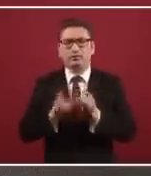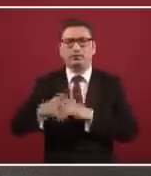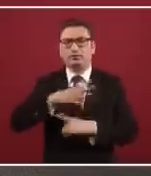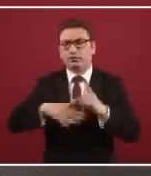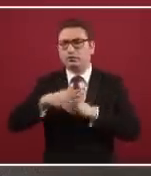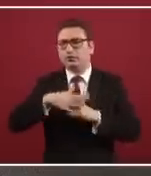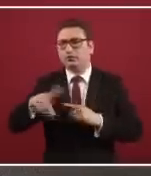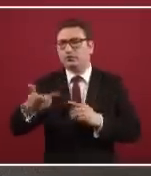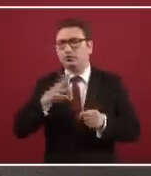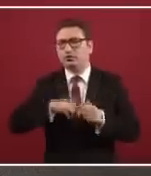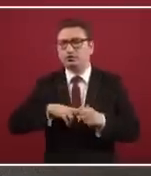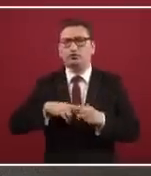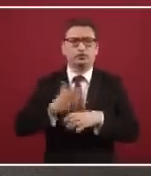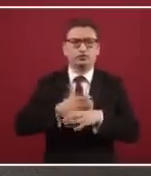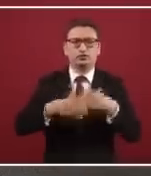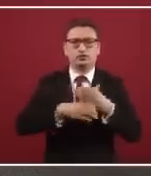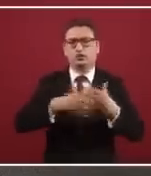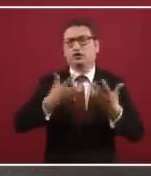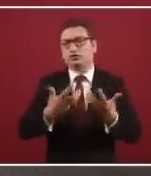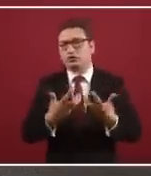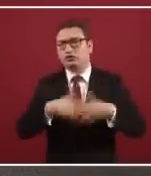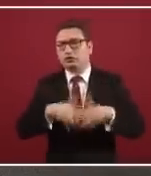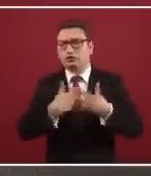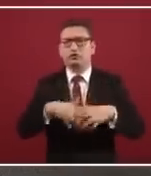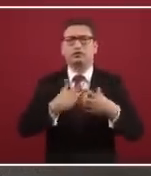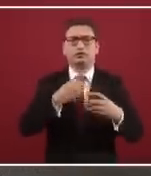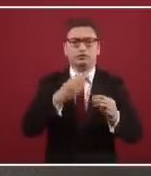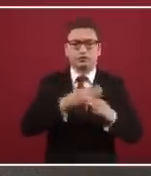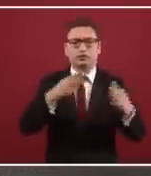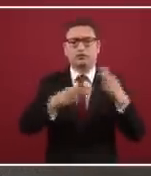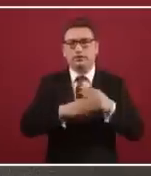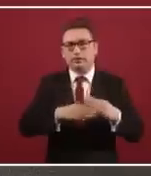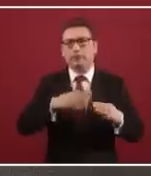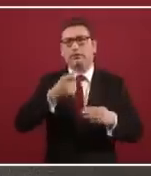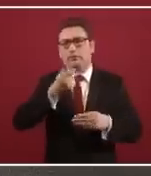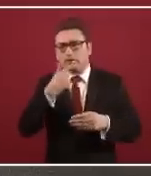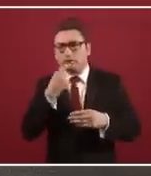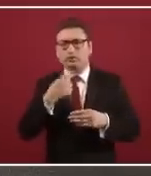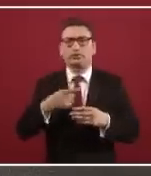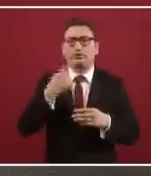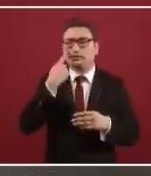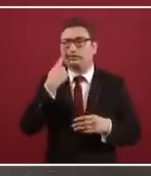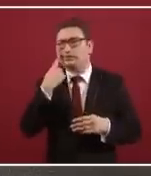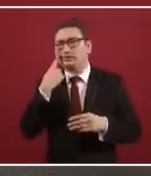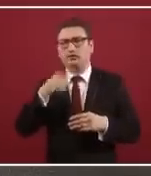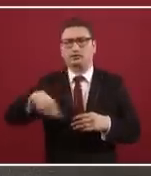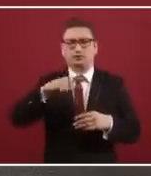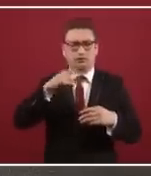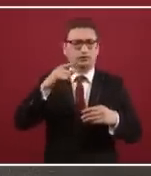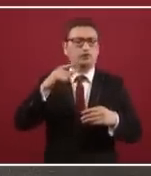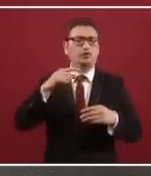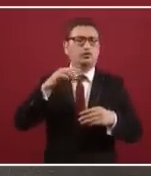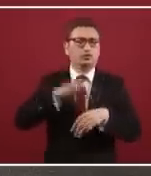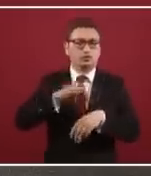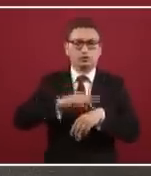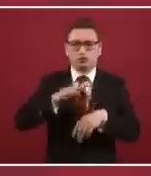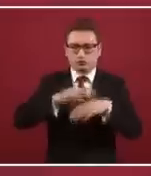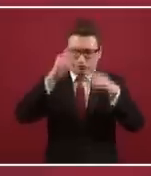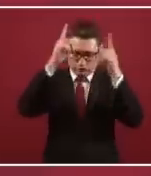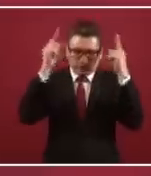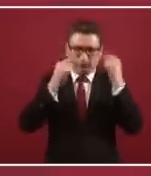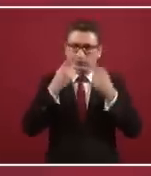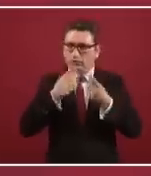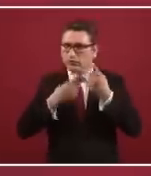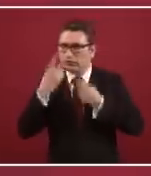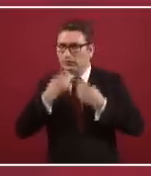hospital, el equipo, las medicinas, escuchar a los médicos, escuchar a las enfermeras,